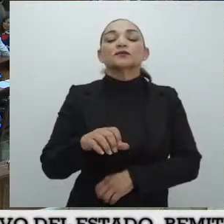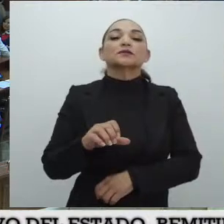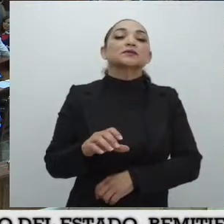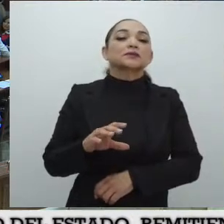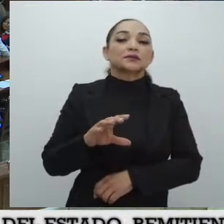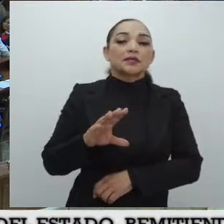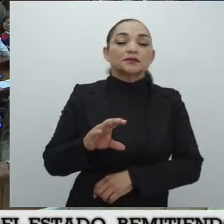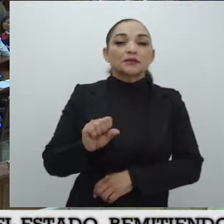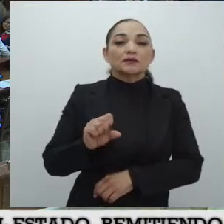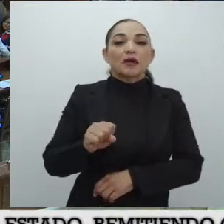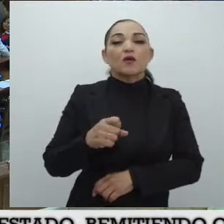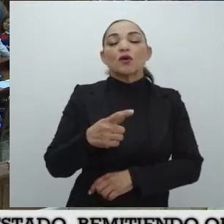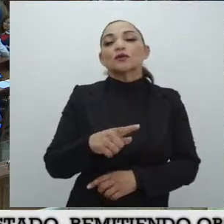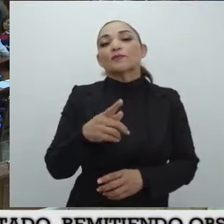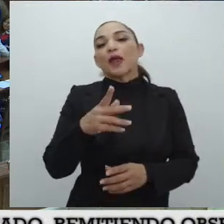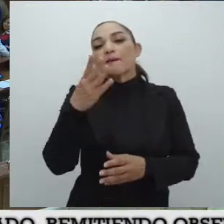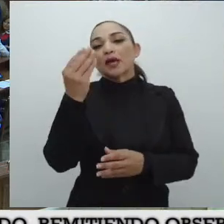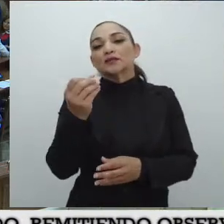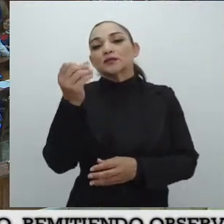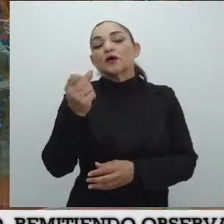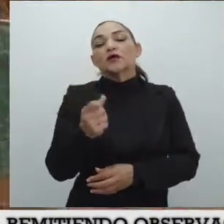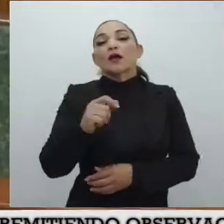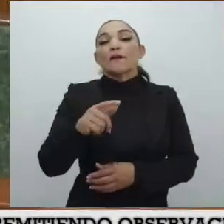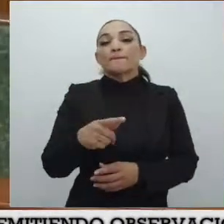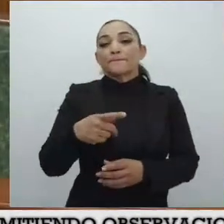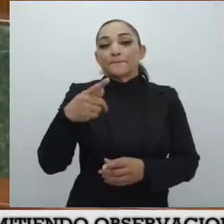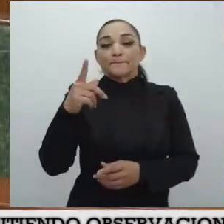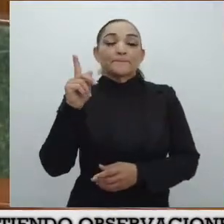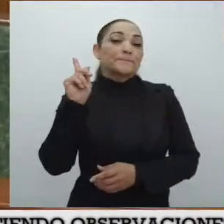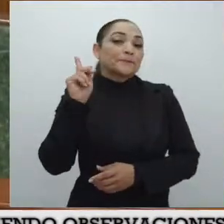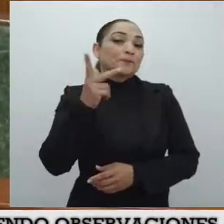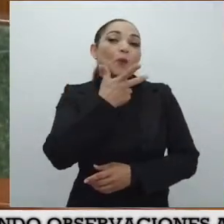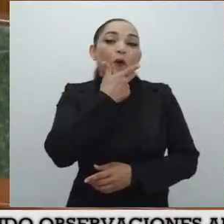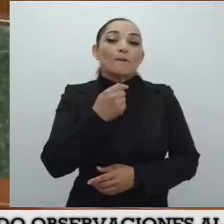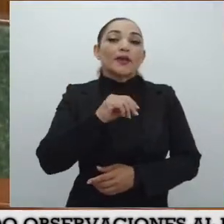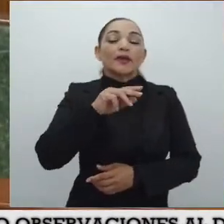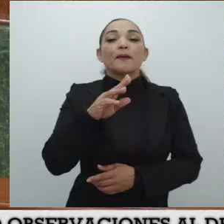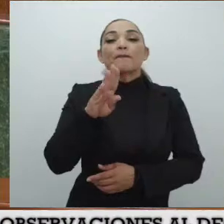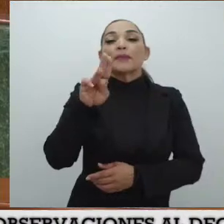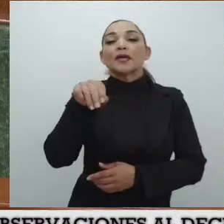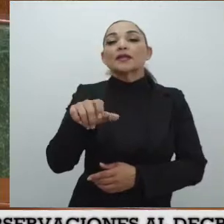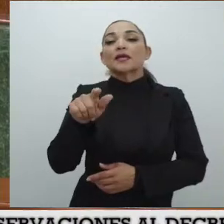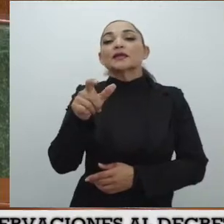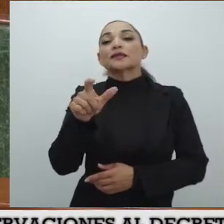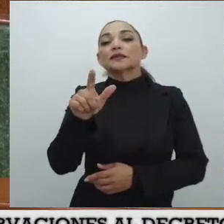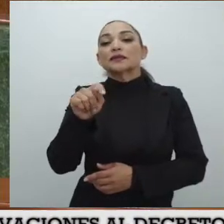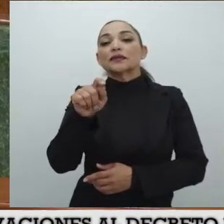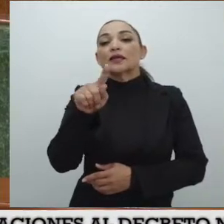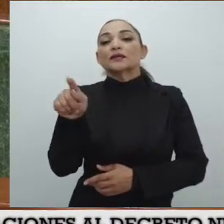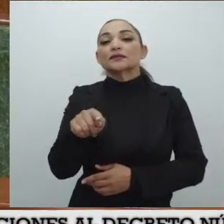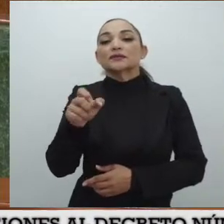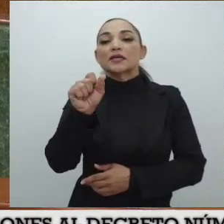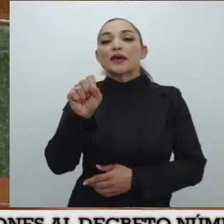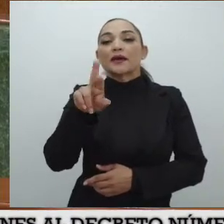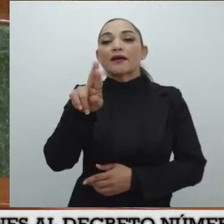Francisco Javier Benítez Serrano. La secretaría va a dar lectura al documento. Adelante, diputada